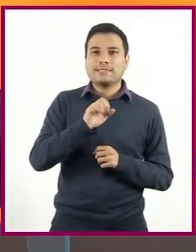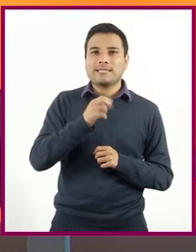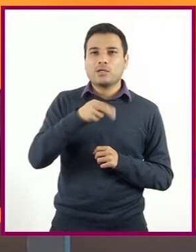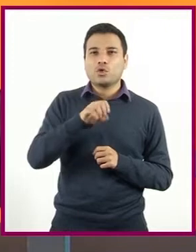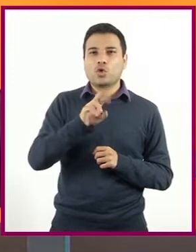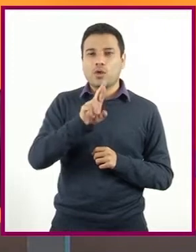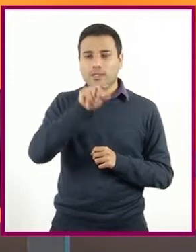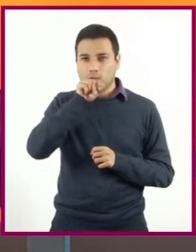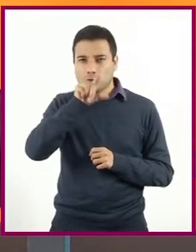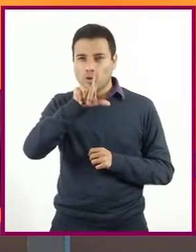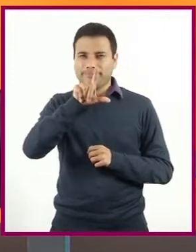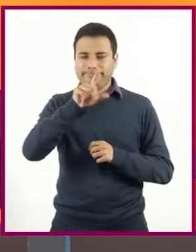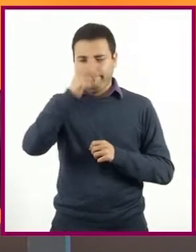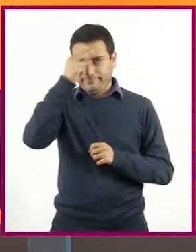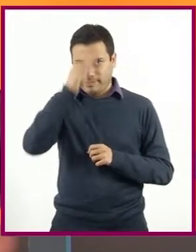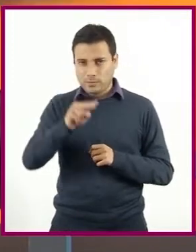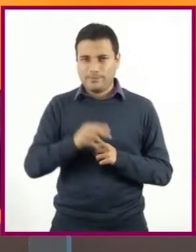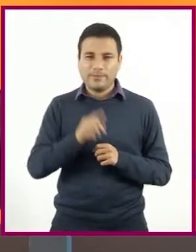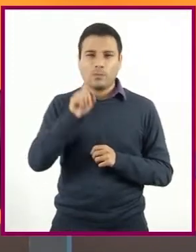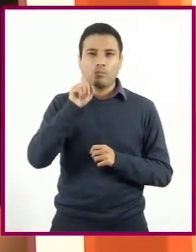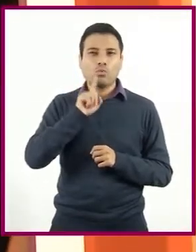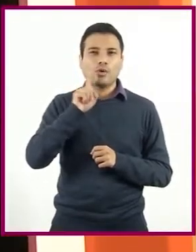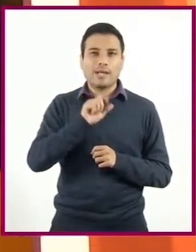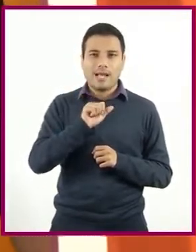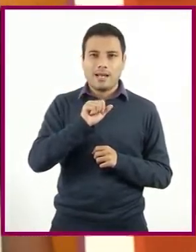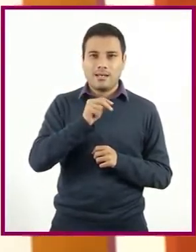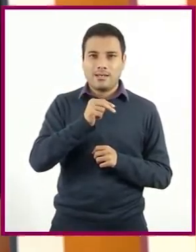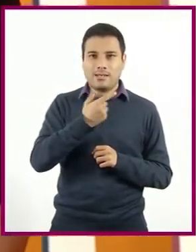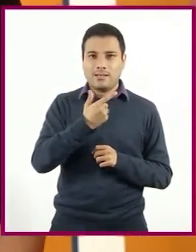ustedes, Ángela Peralta.